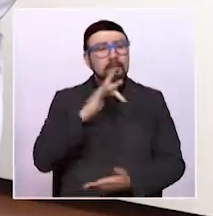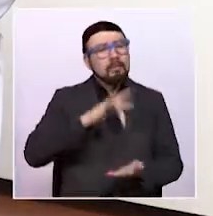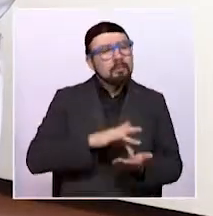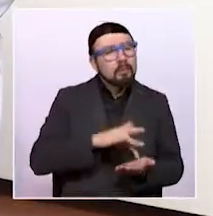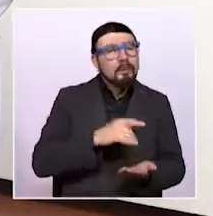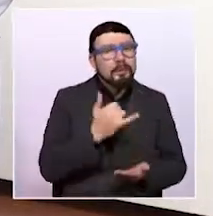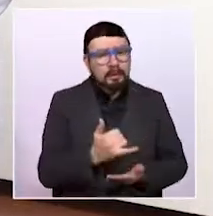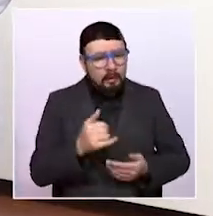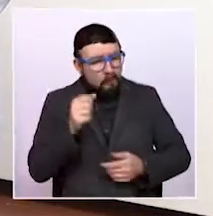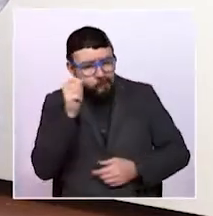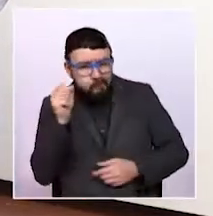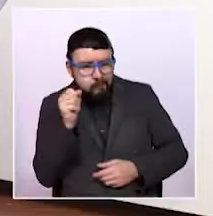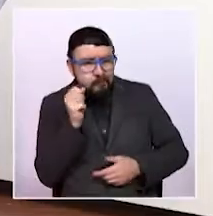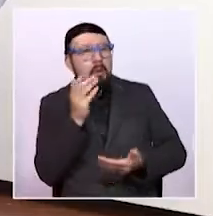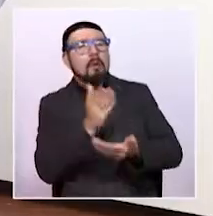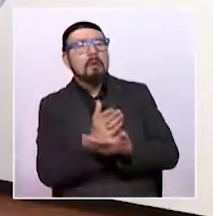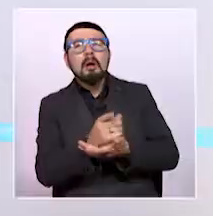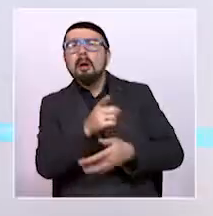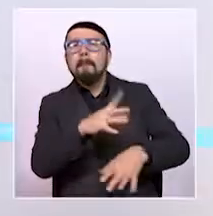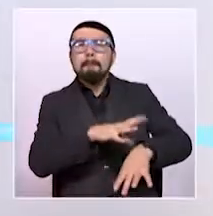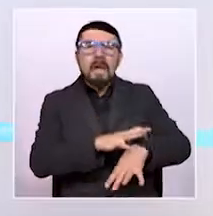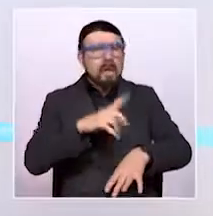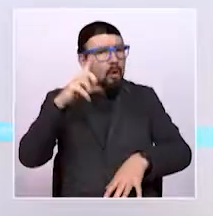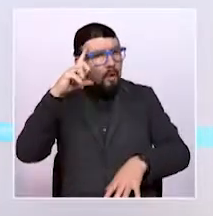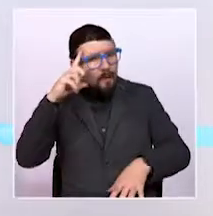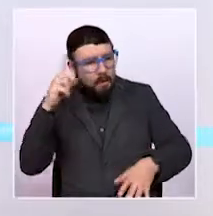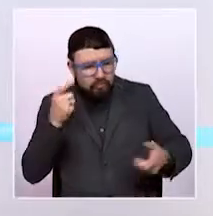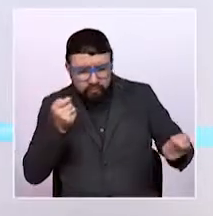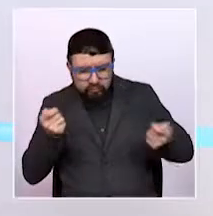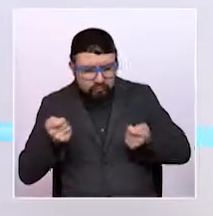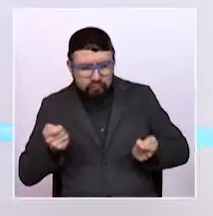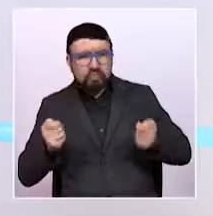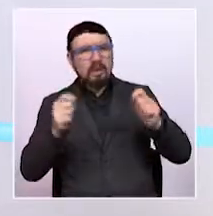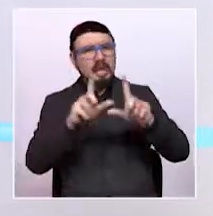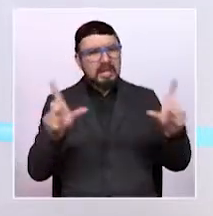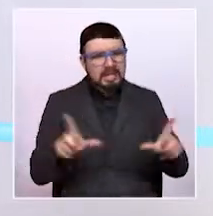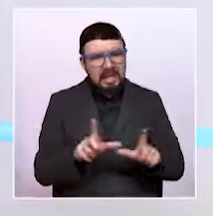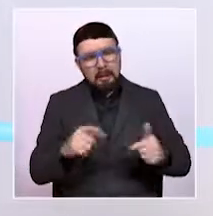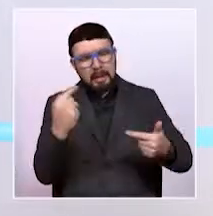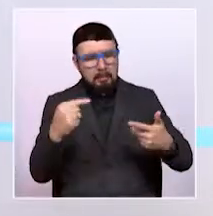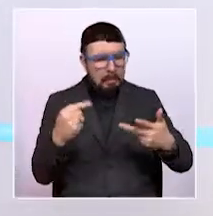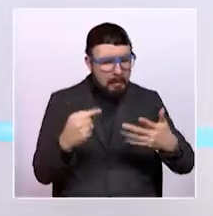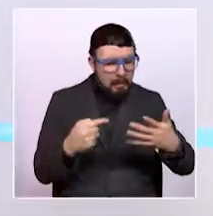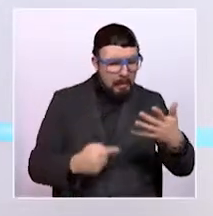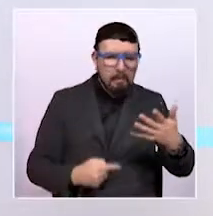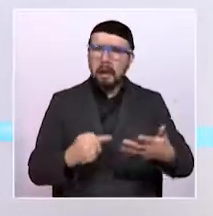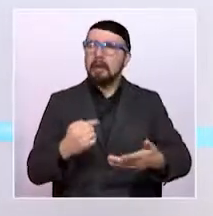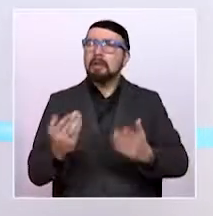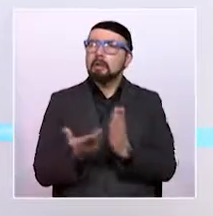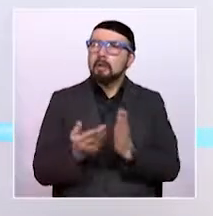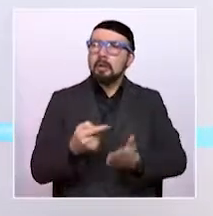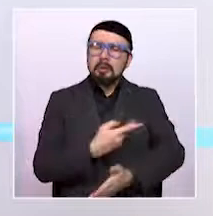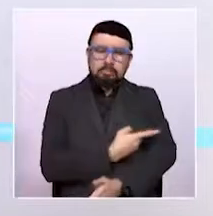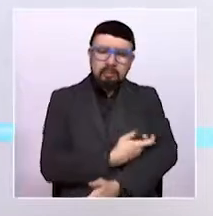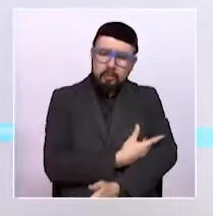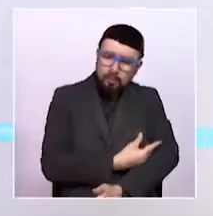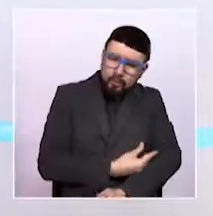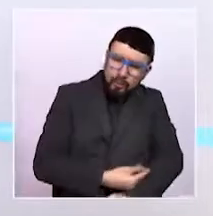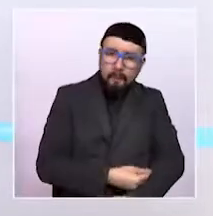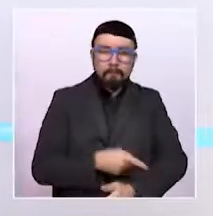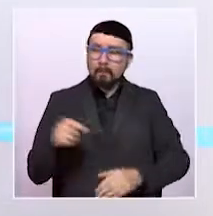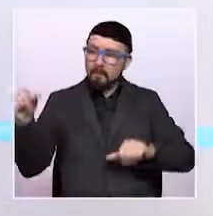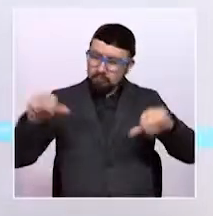va donde ese ginecólogo controla los exámenes los estudios que haya que hacerse o puede disminuirse y